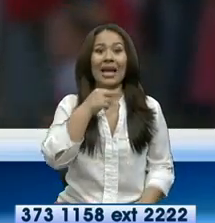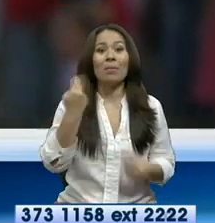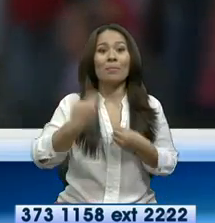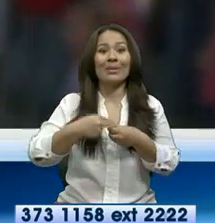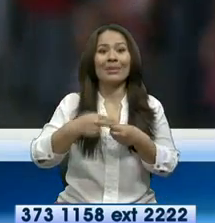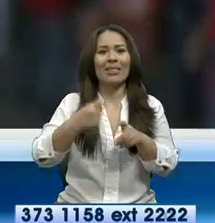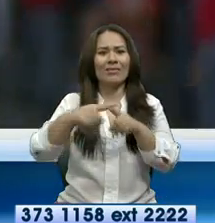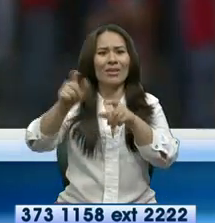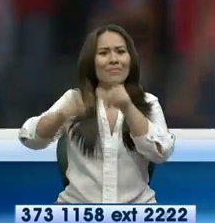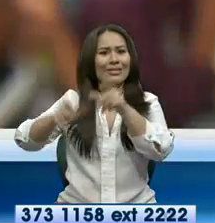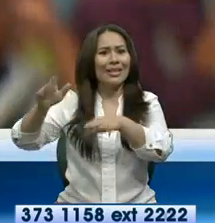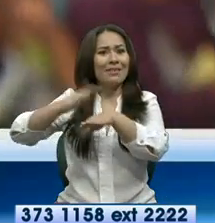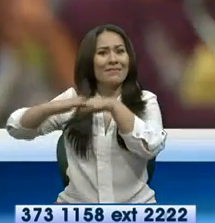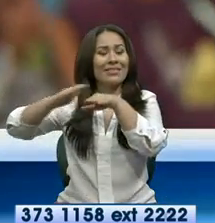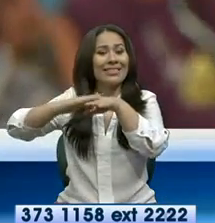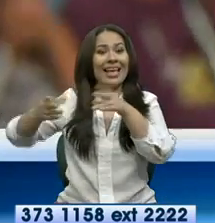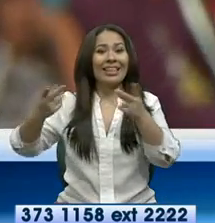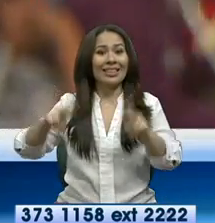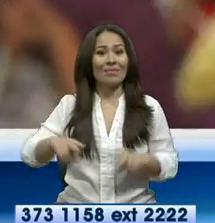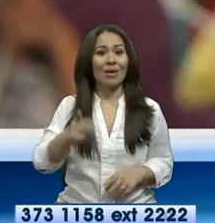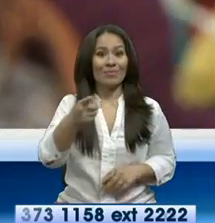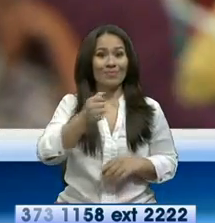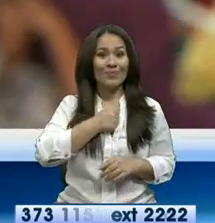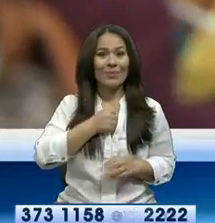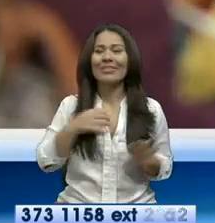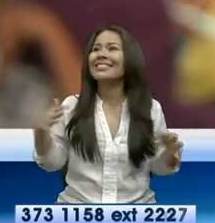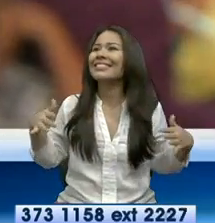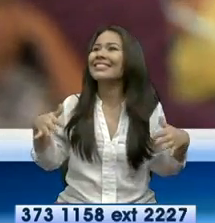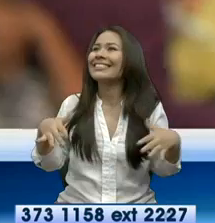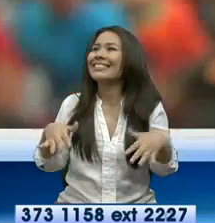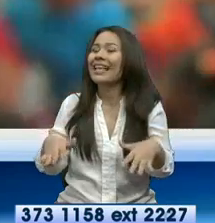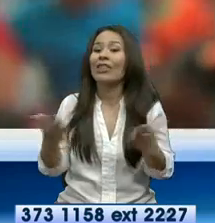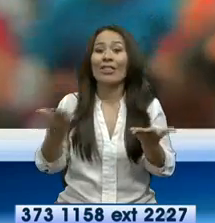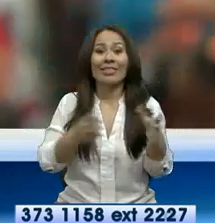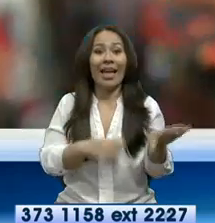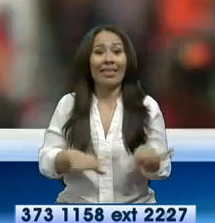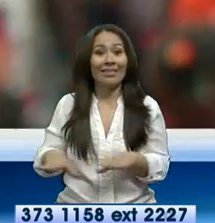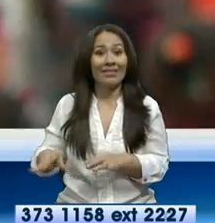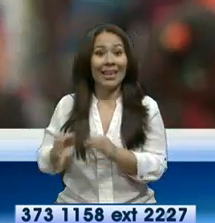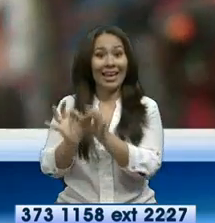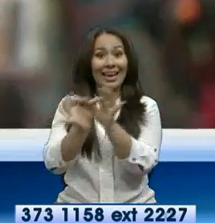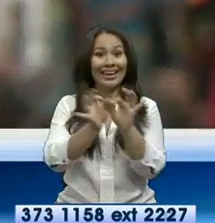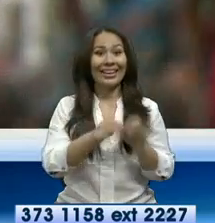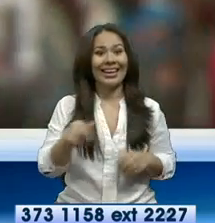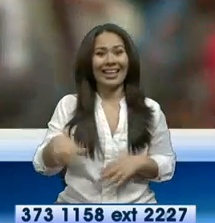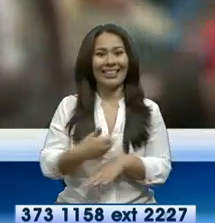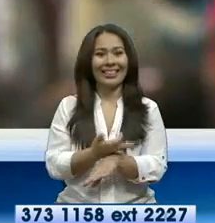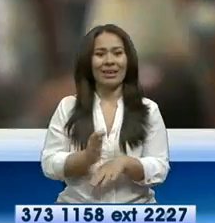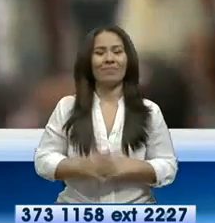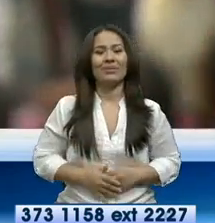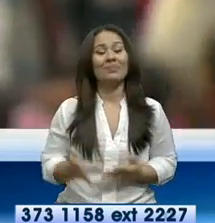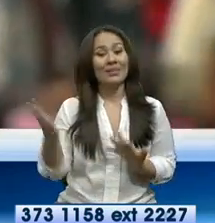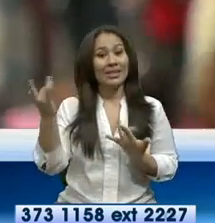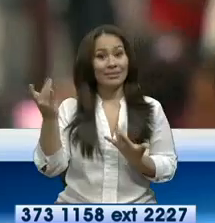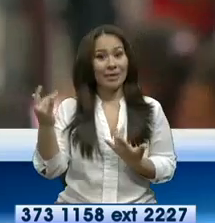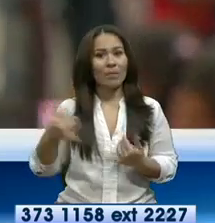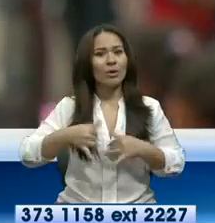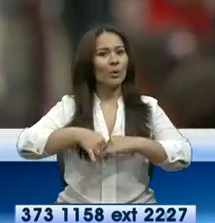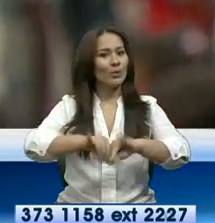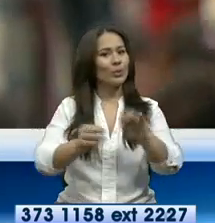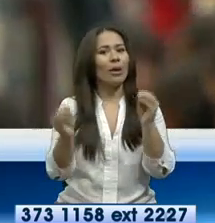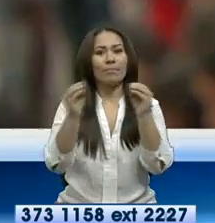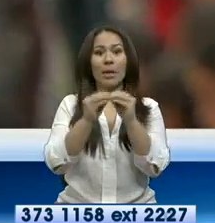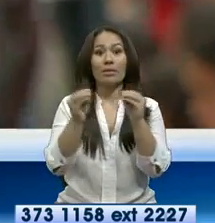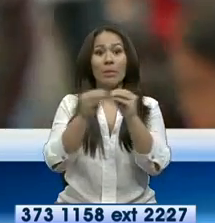participación de artistas invitados y la suya propia en las actividades preparadas para la jornada. Esperamos que esto siga así